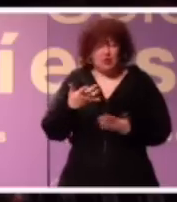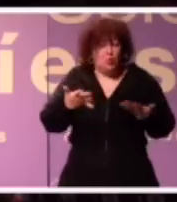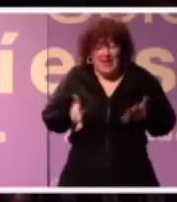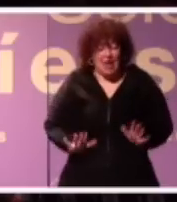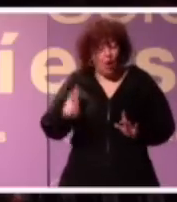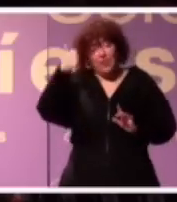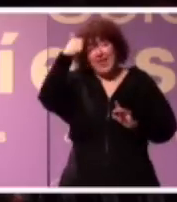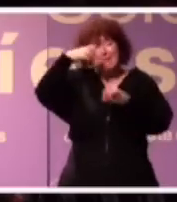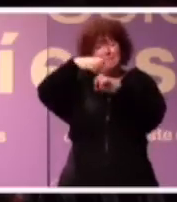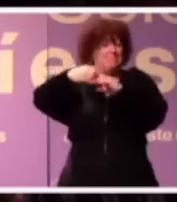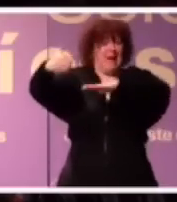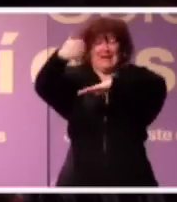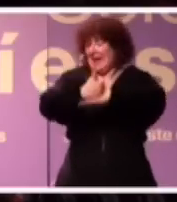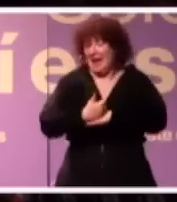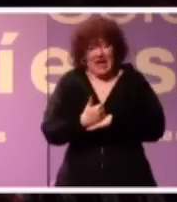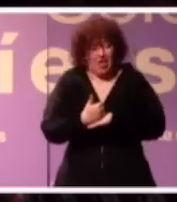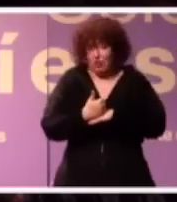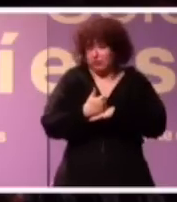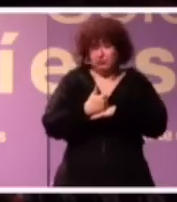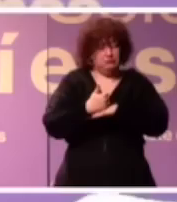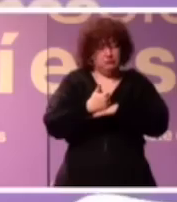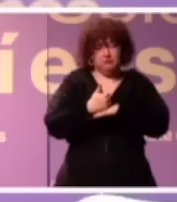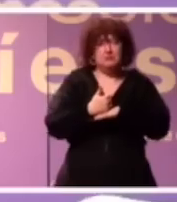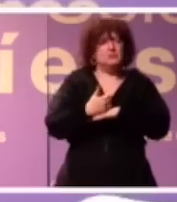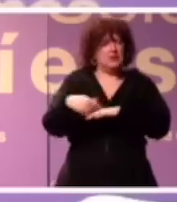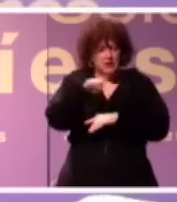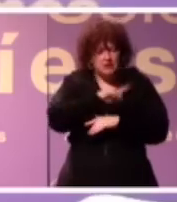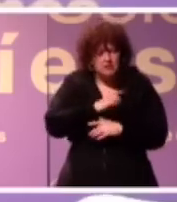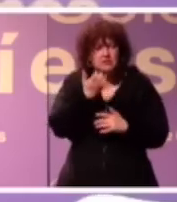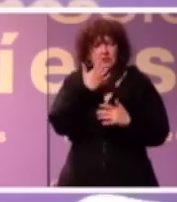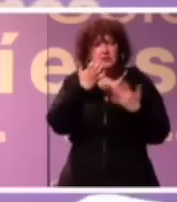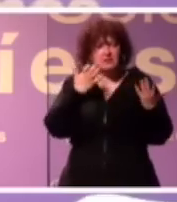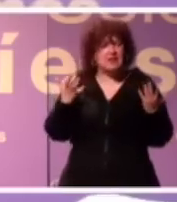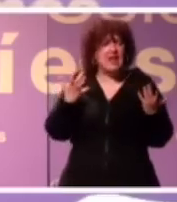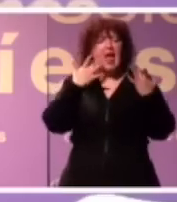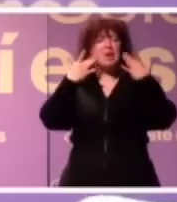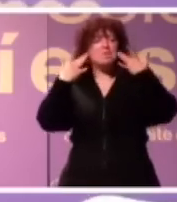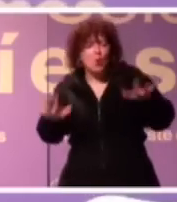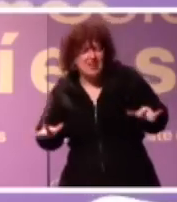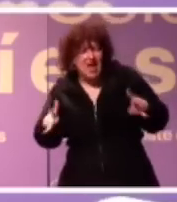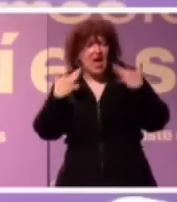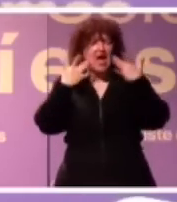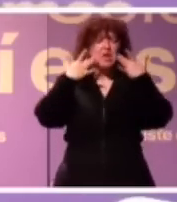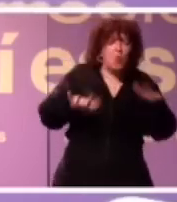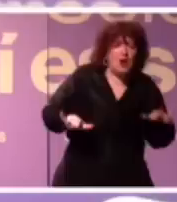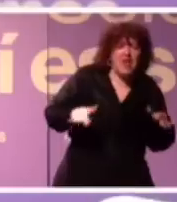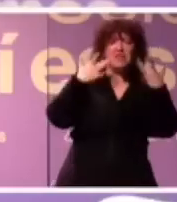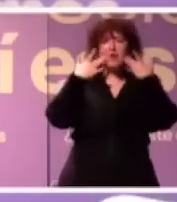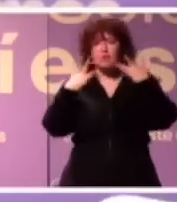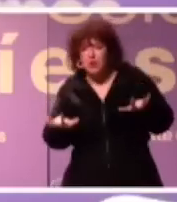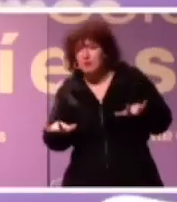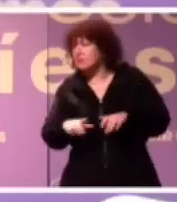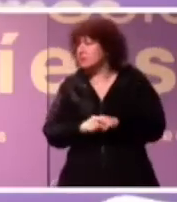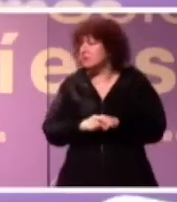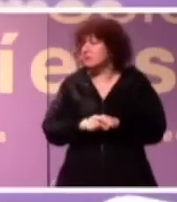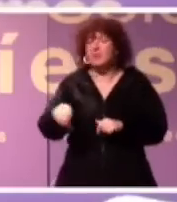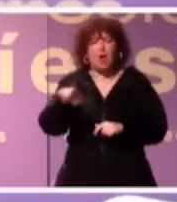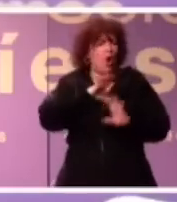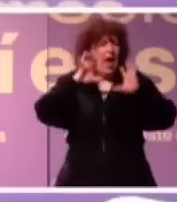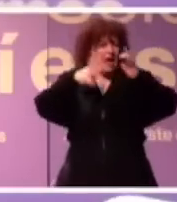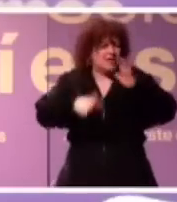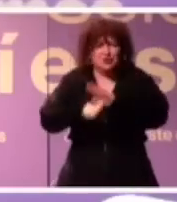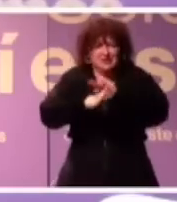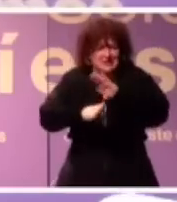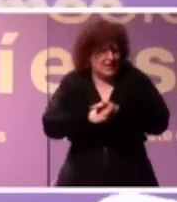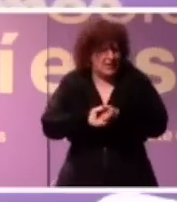patriarcado que son esos que a fuerza de vivir impunidad Eso sí cometen cada vez más agresiones